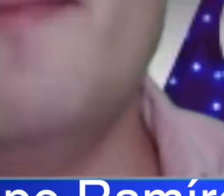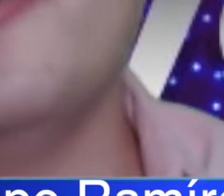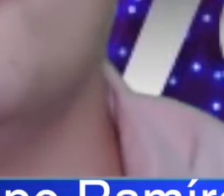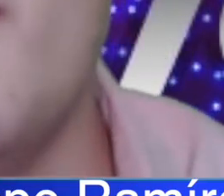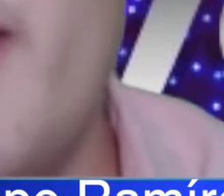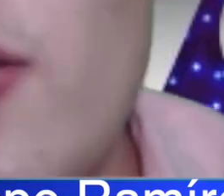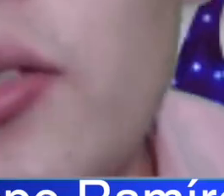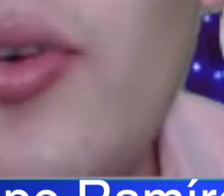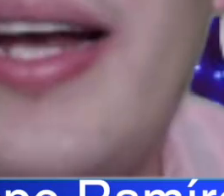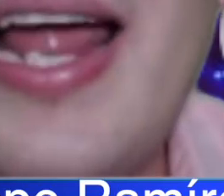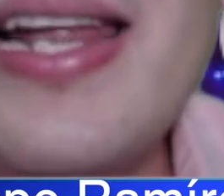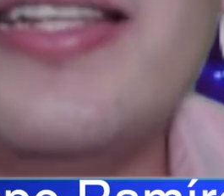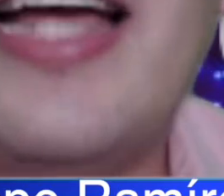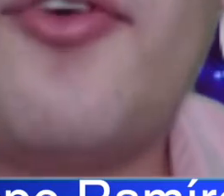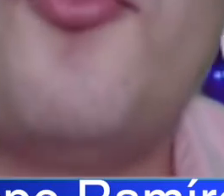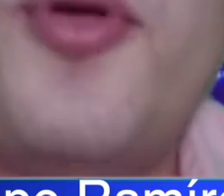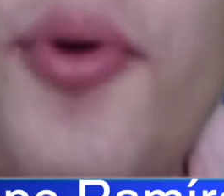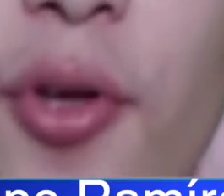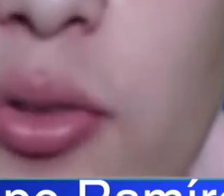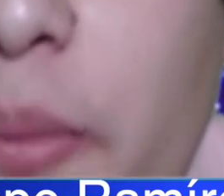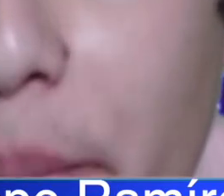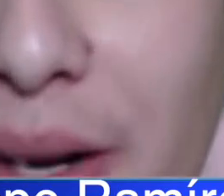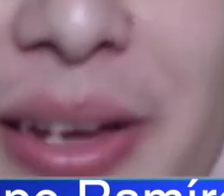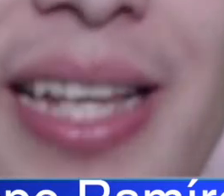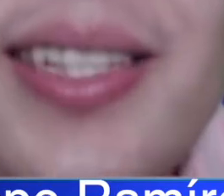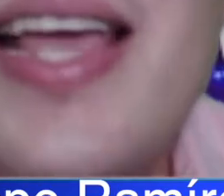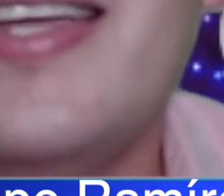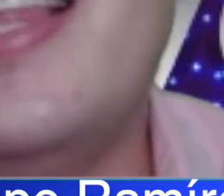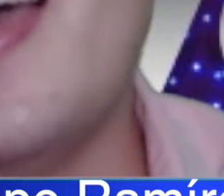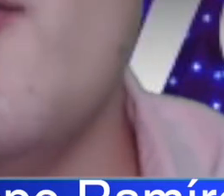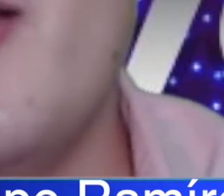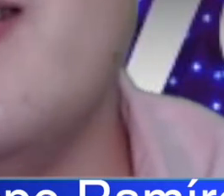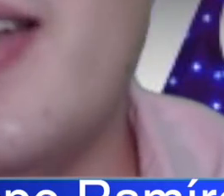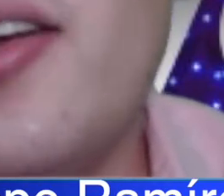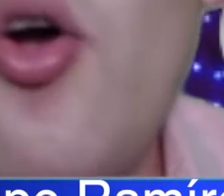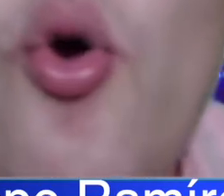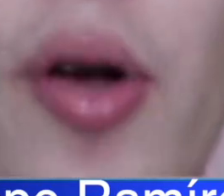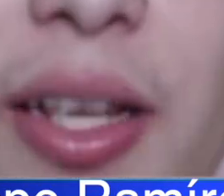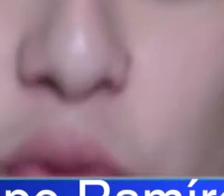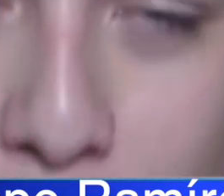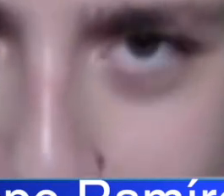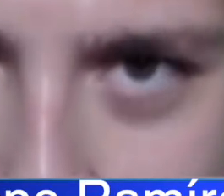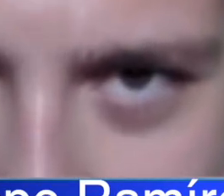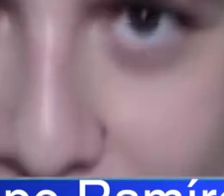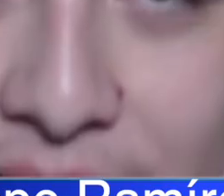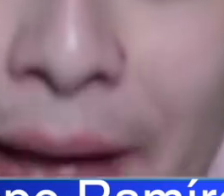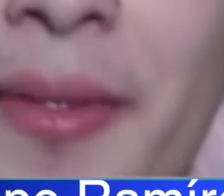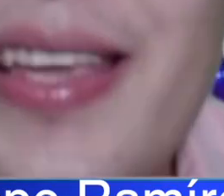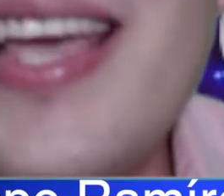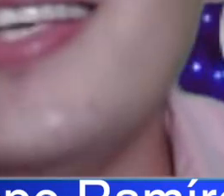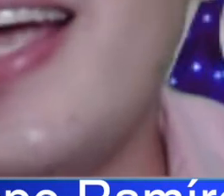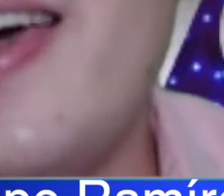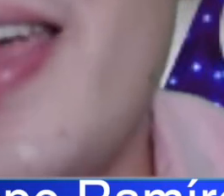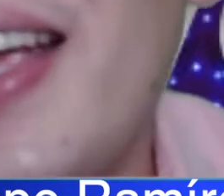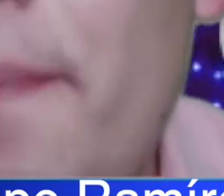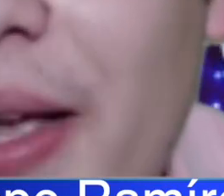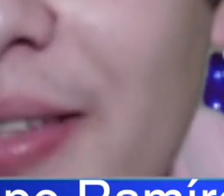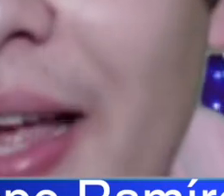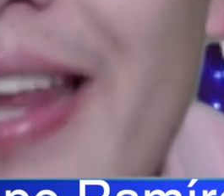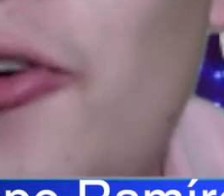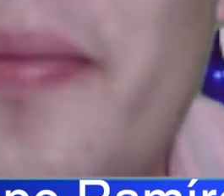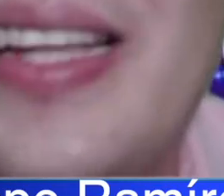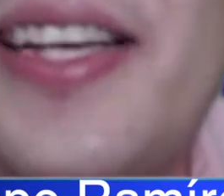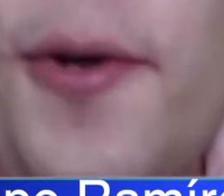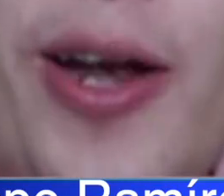Hola, ¿qué tal amigos? Bienvenidos a su canal El Charro en Vivo. Yo soy Pepe Ramírez y el día de hoy les traigo una super noticia. Y es que cada día que